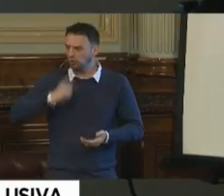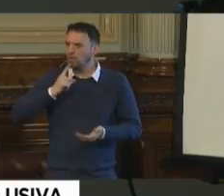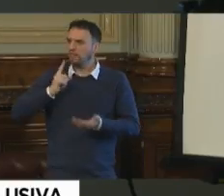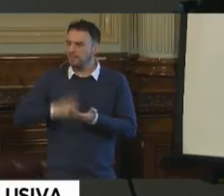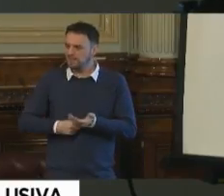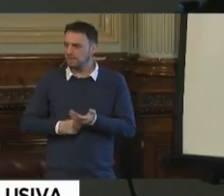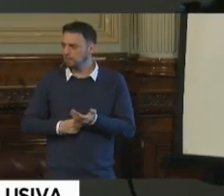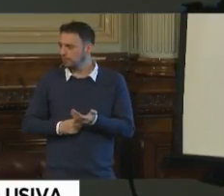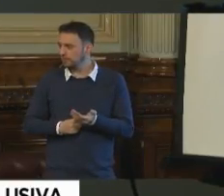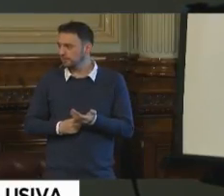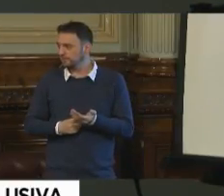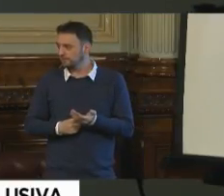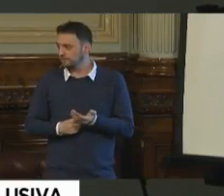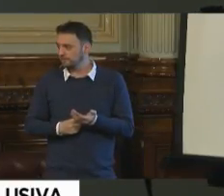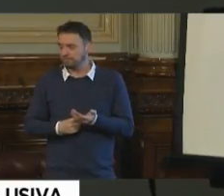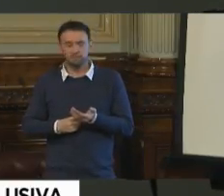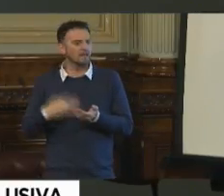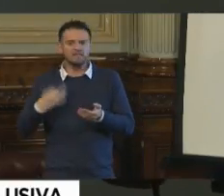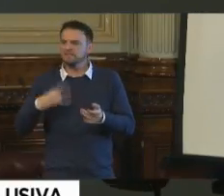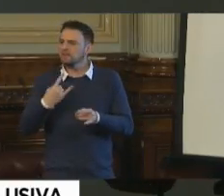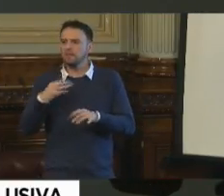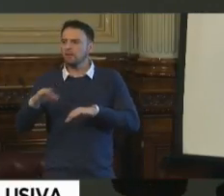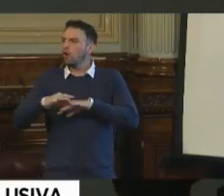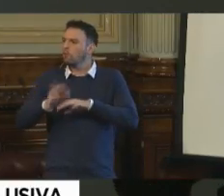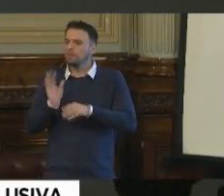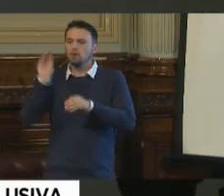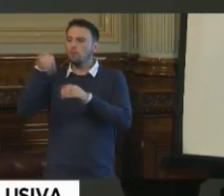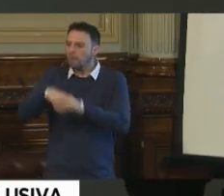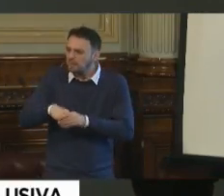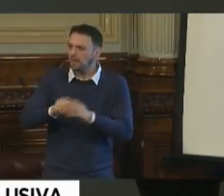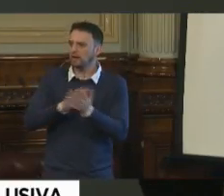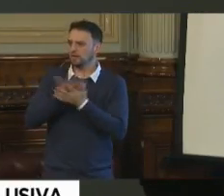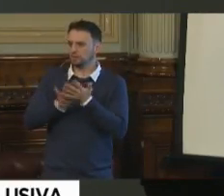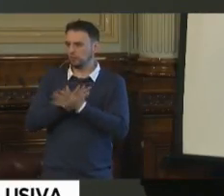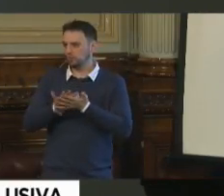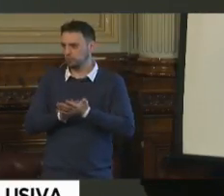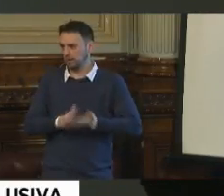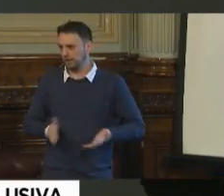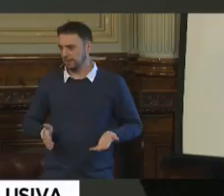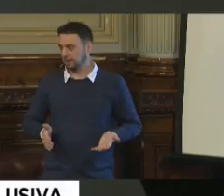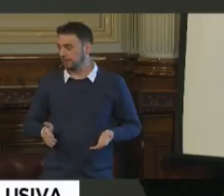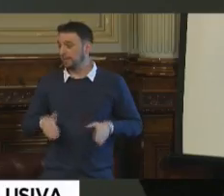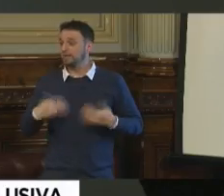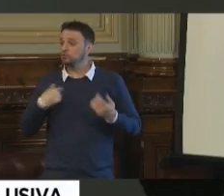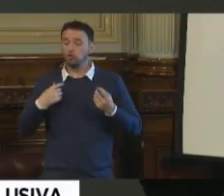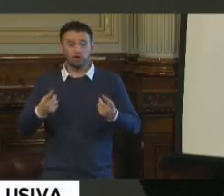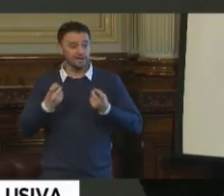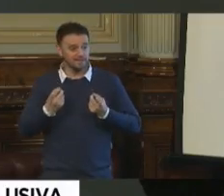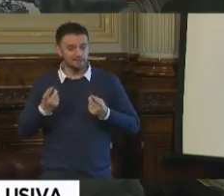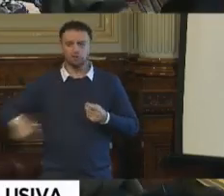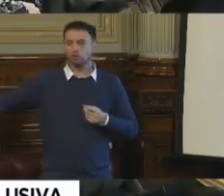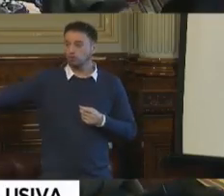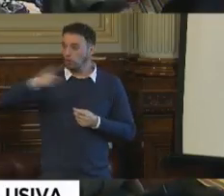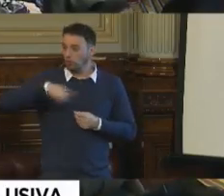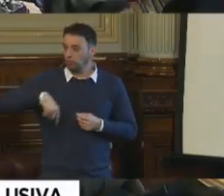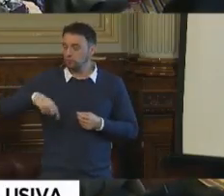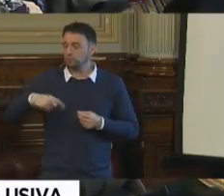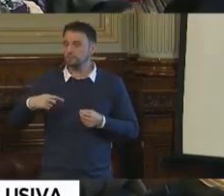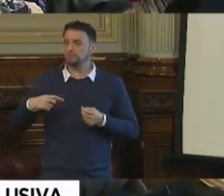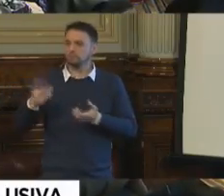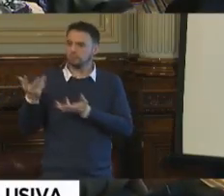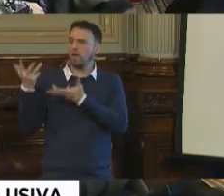de no implicación formamos parte del problema y no de la solución no entonces realmente se requiere que todos